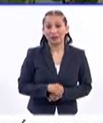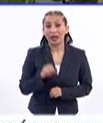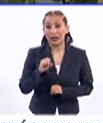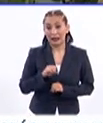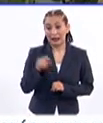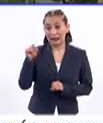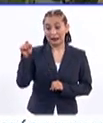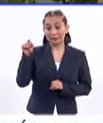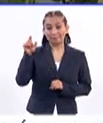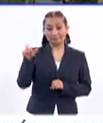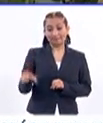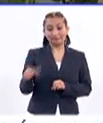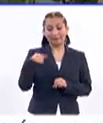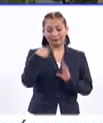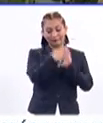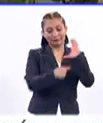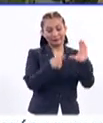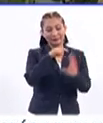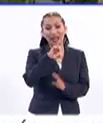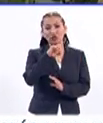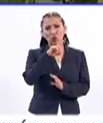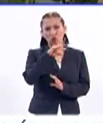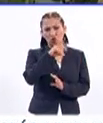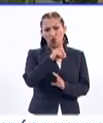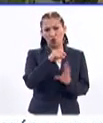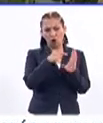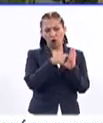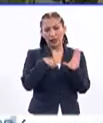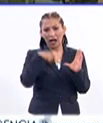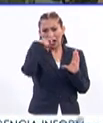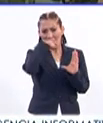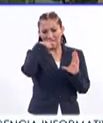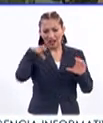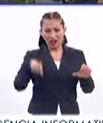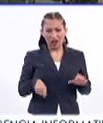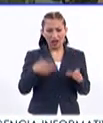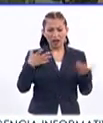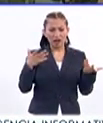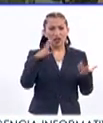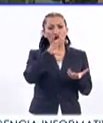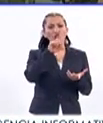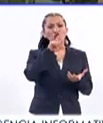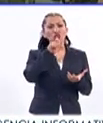Evidentemente el escudo tiene ahí el águila y el cóndor,